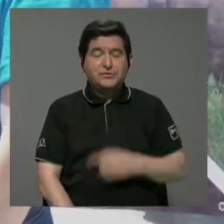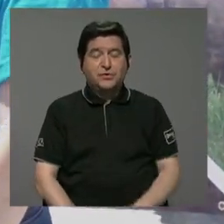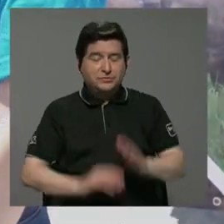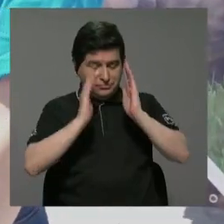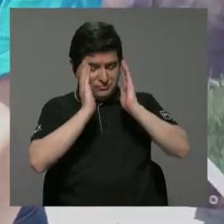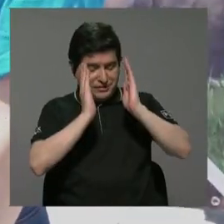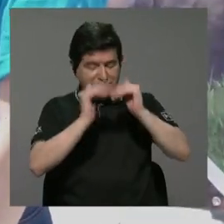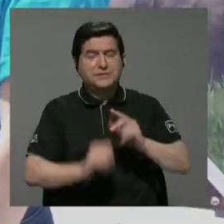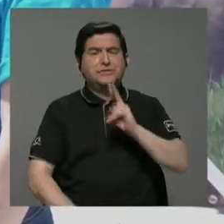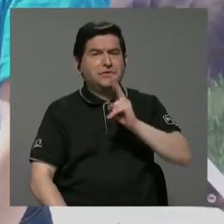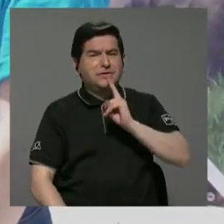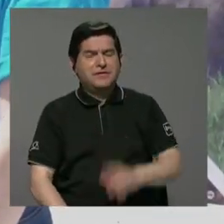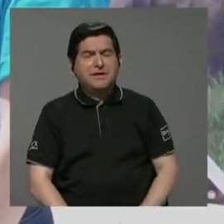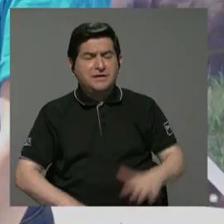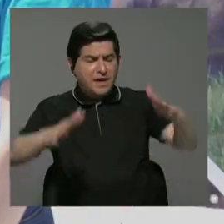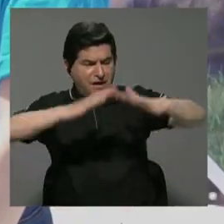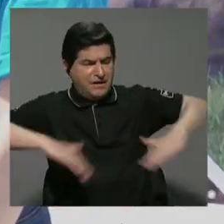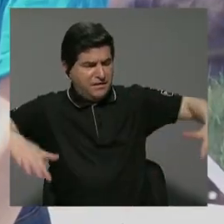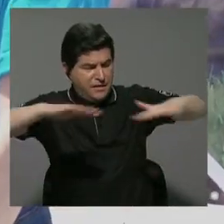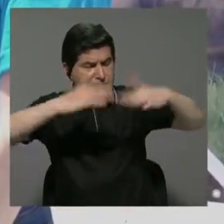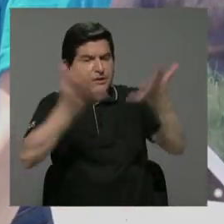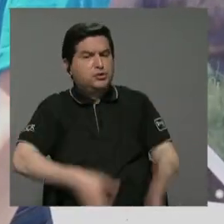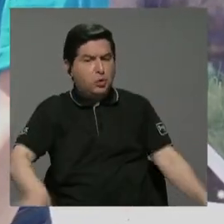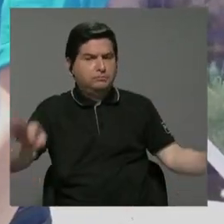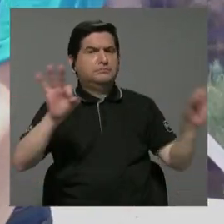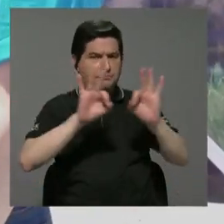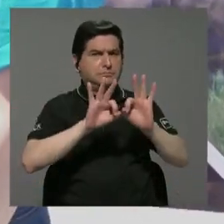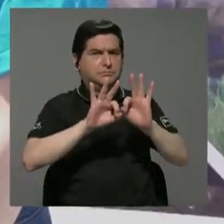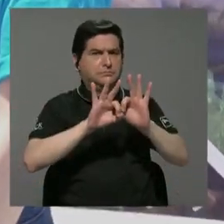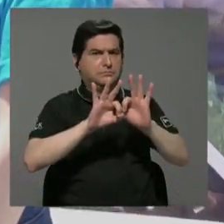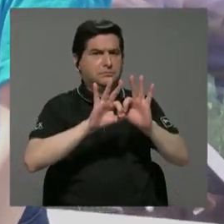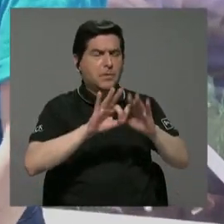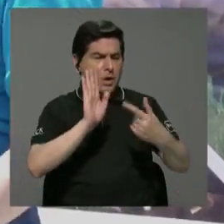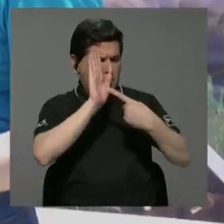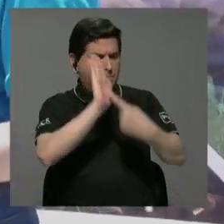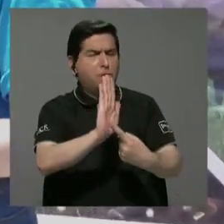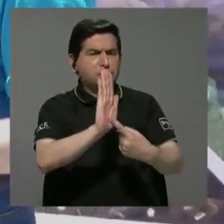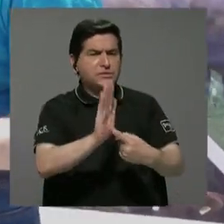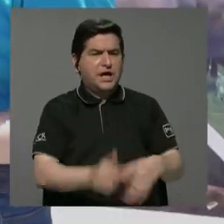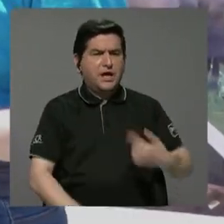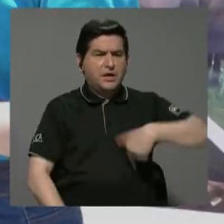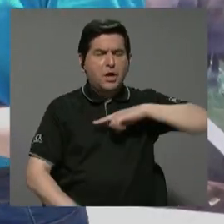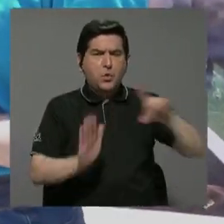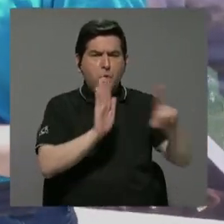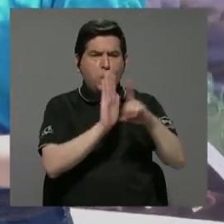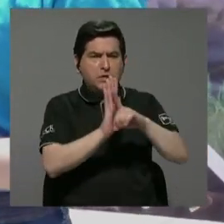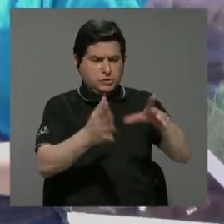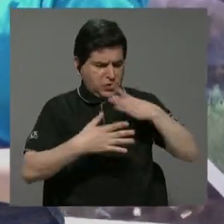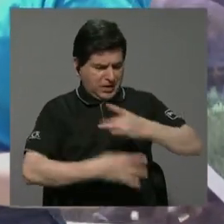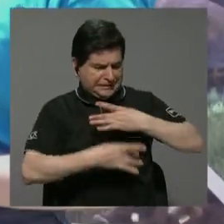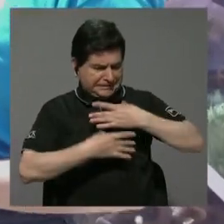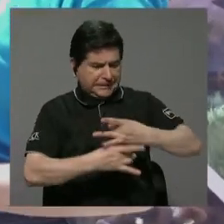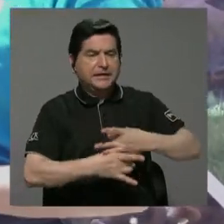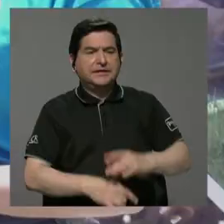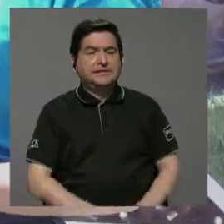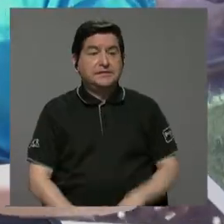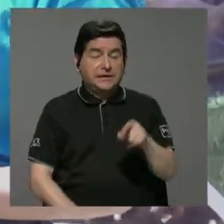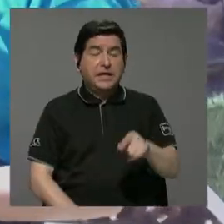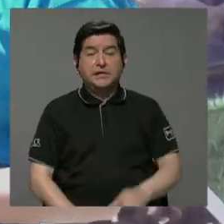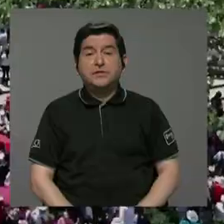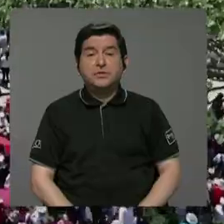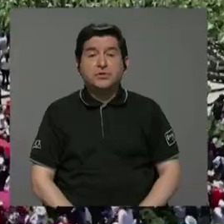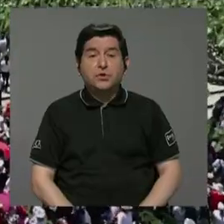palabras. Realmente es un espacio muy importante en el cual demostramos nuestros derechos y nuestros intereses para que esto no